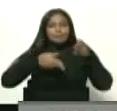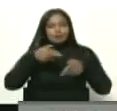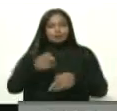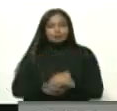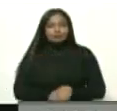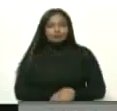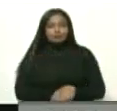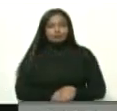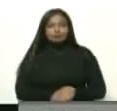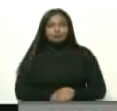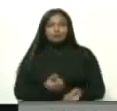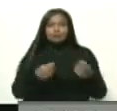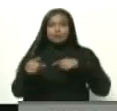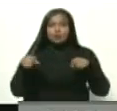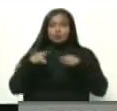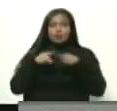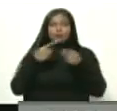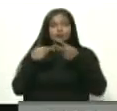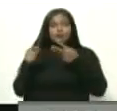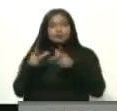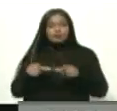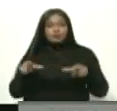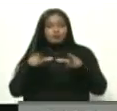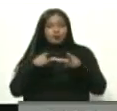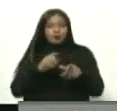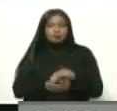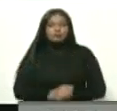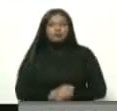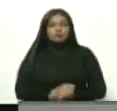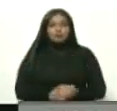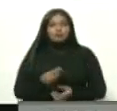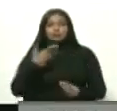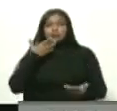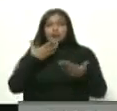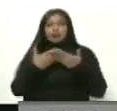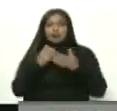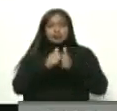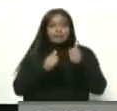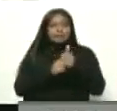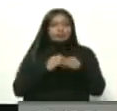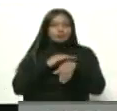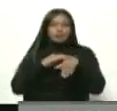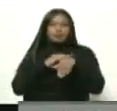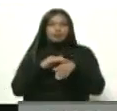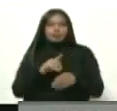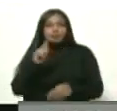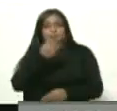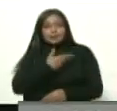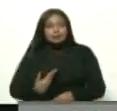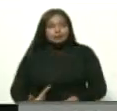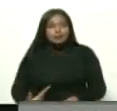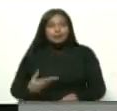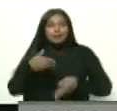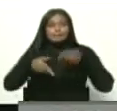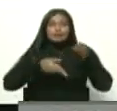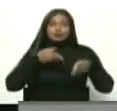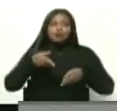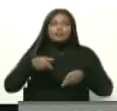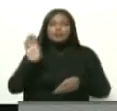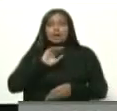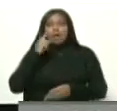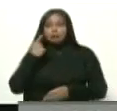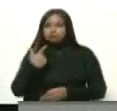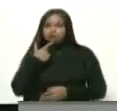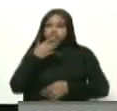para trasladarse a sus diferentes destinos. Muchas gracias, viceministro. También vamos a conversar con el presidente del Metro de Caracas, Graciliano Ruiz